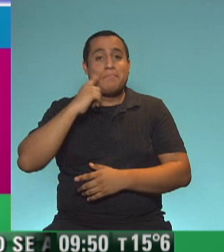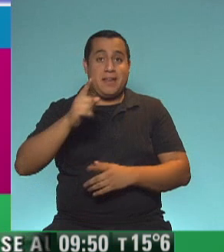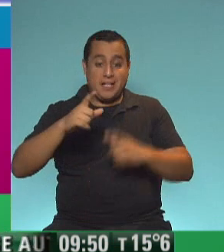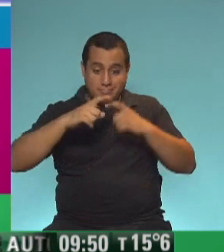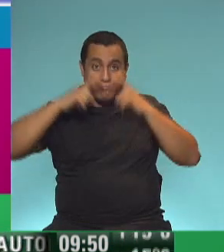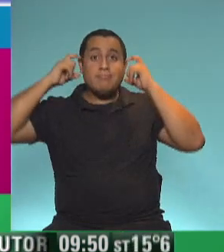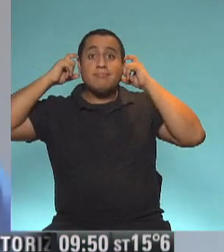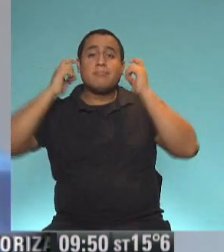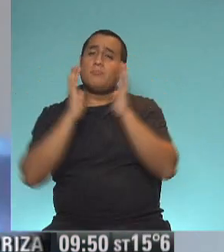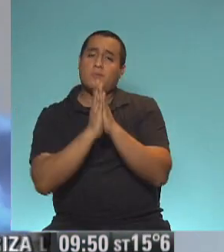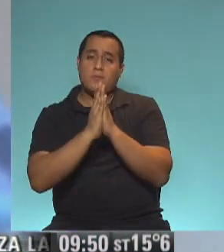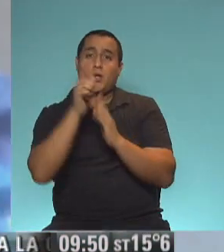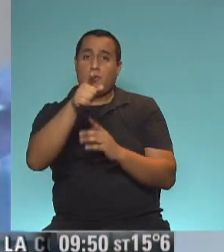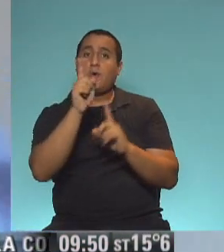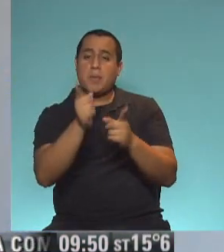Miren.